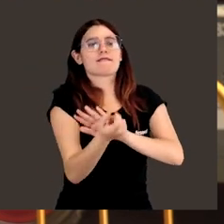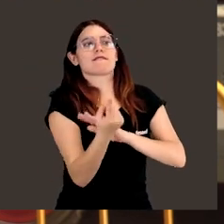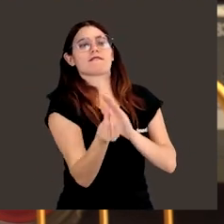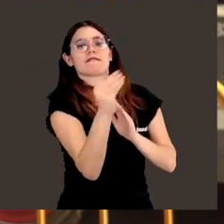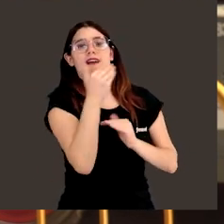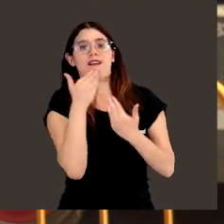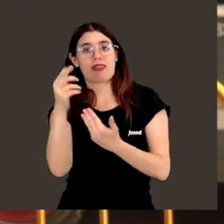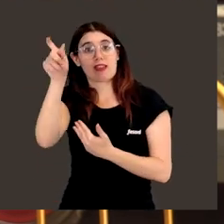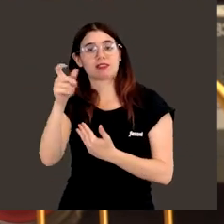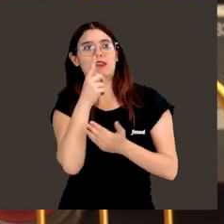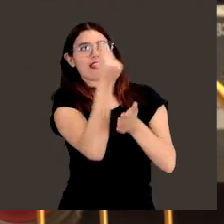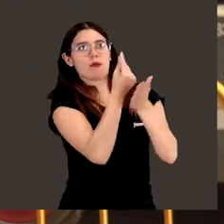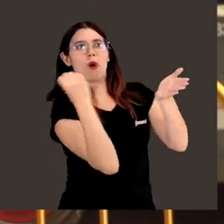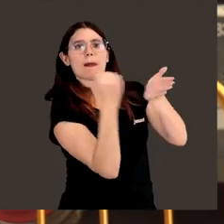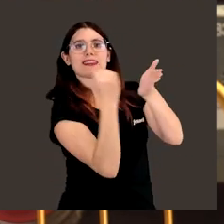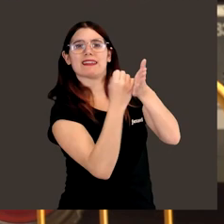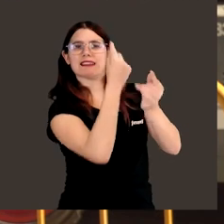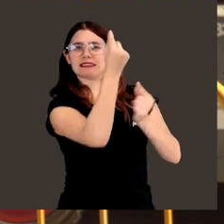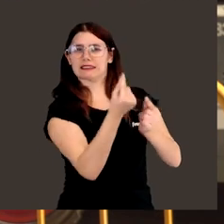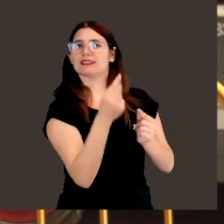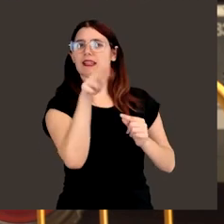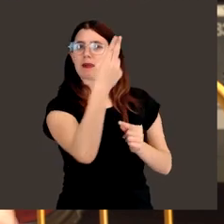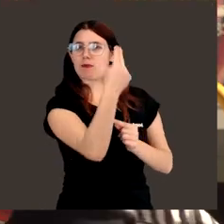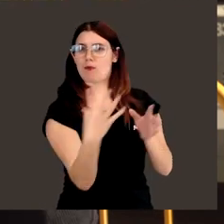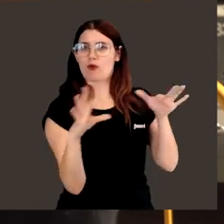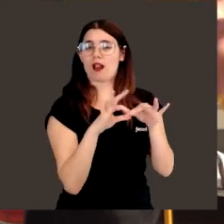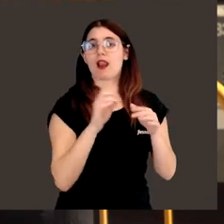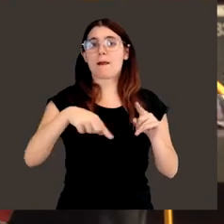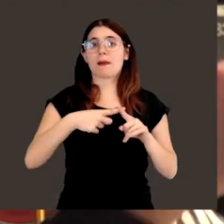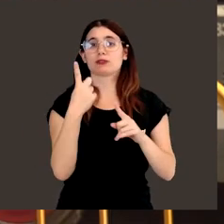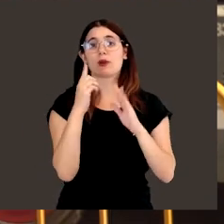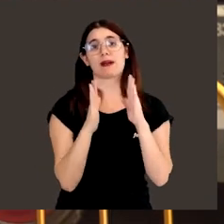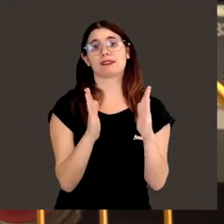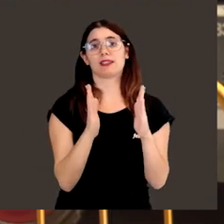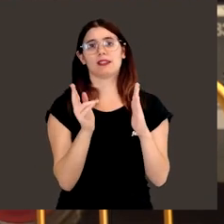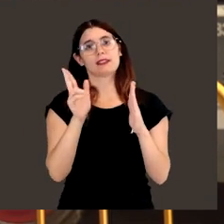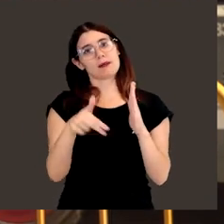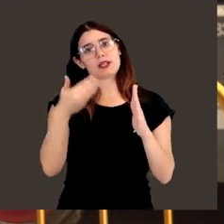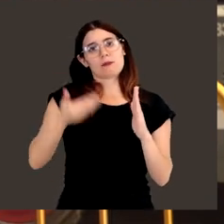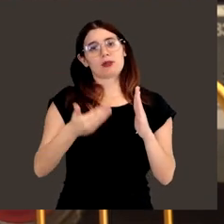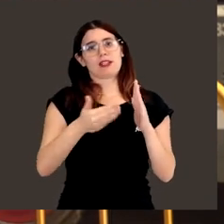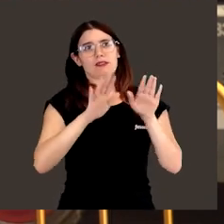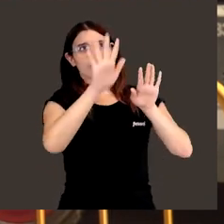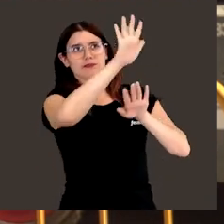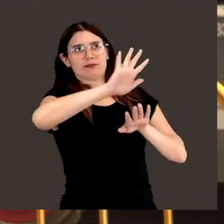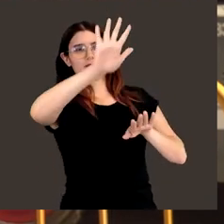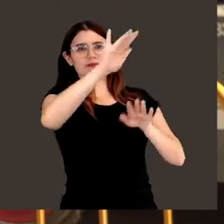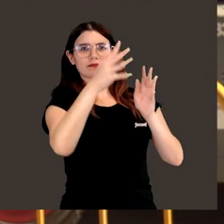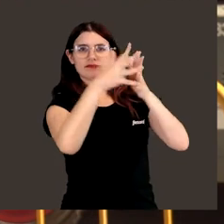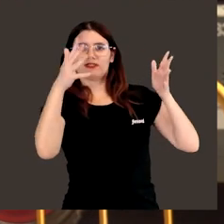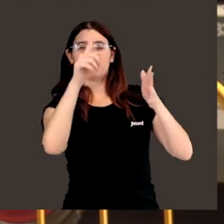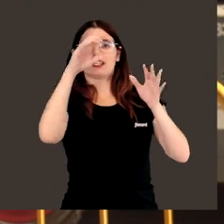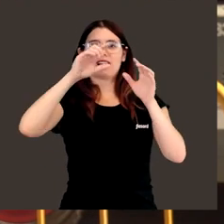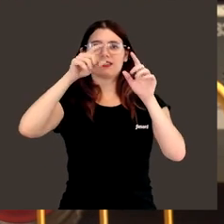aparecen los dibujos, las patentes de ella, una parte bastante grande del muro donde